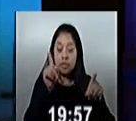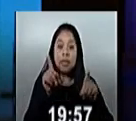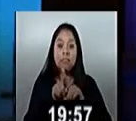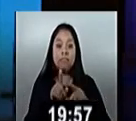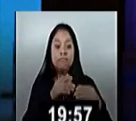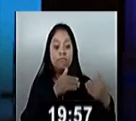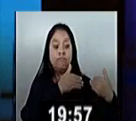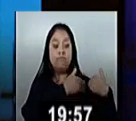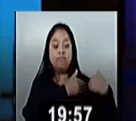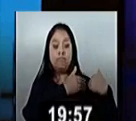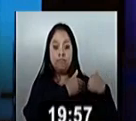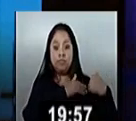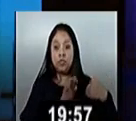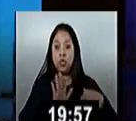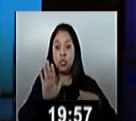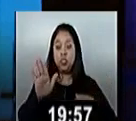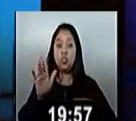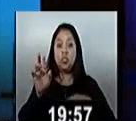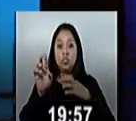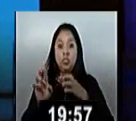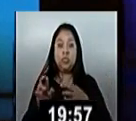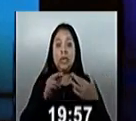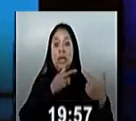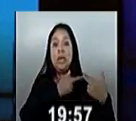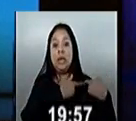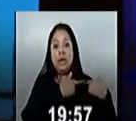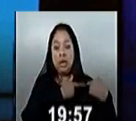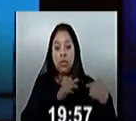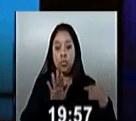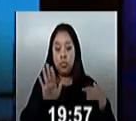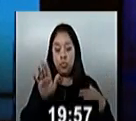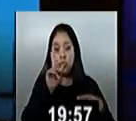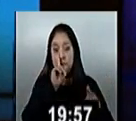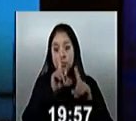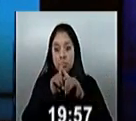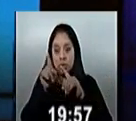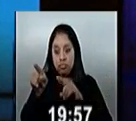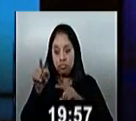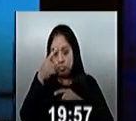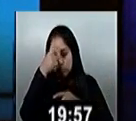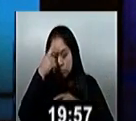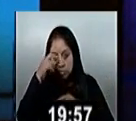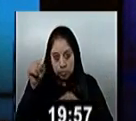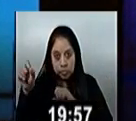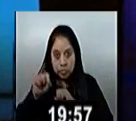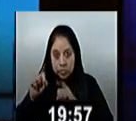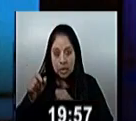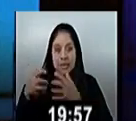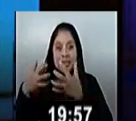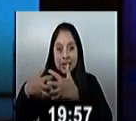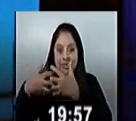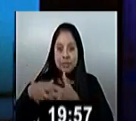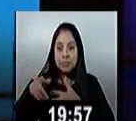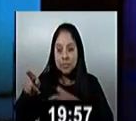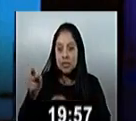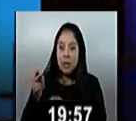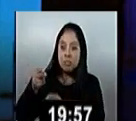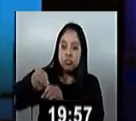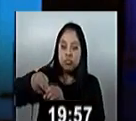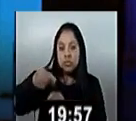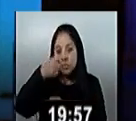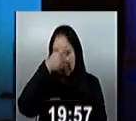sus tutores donde están laborando como aprendices de que